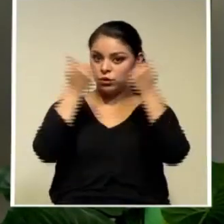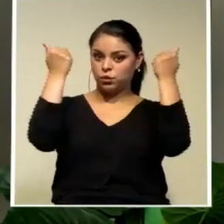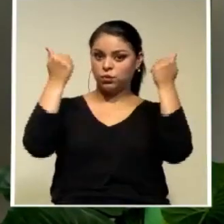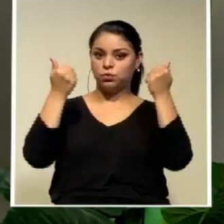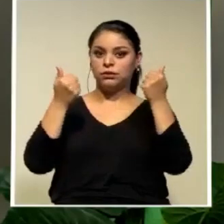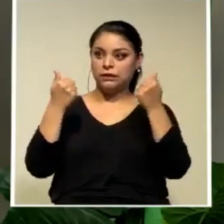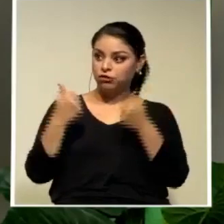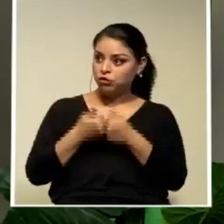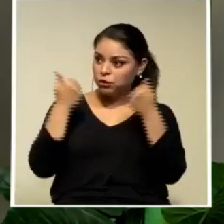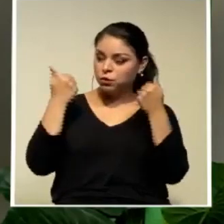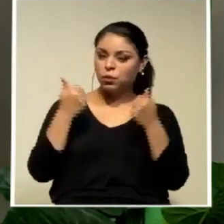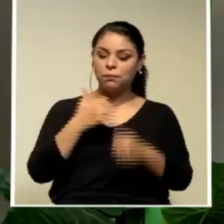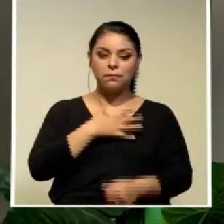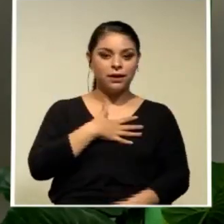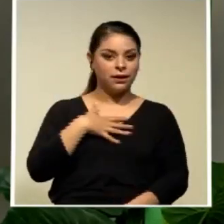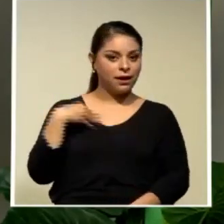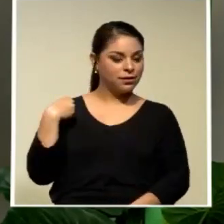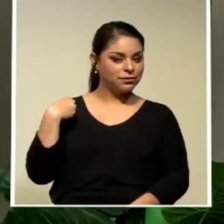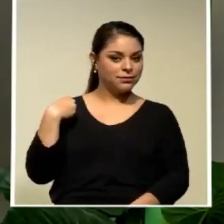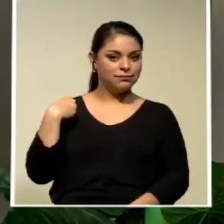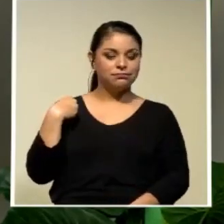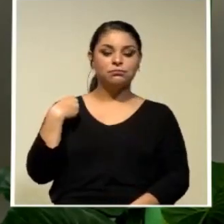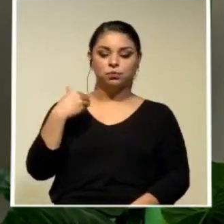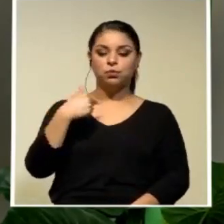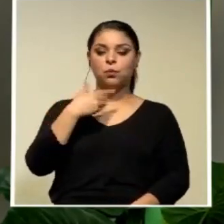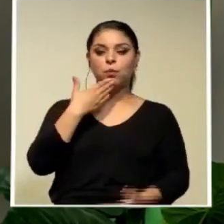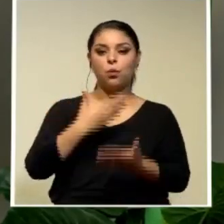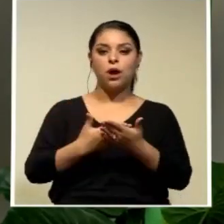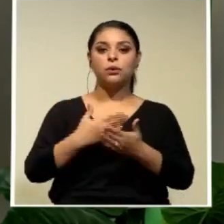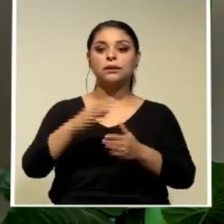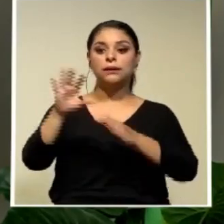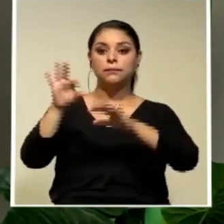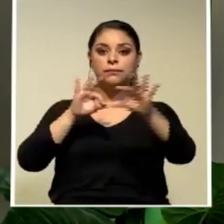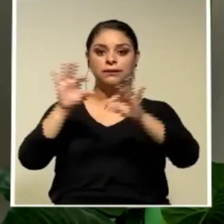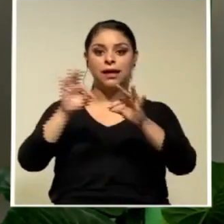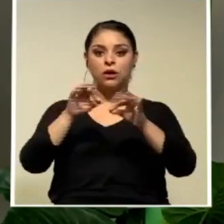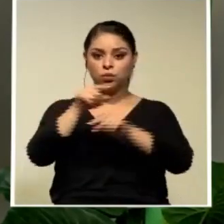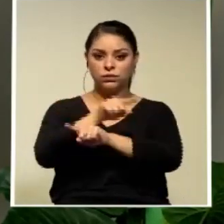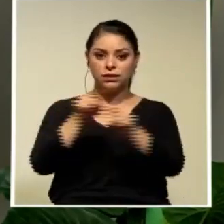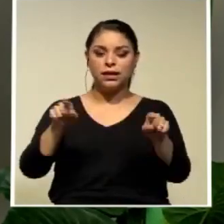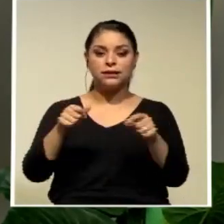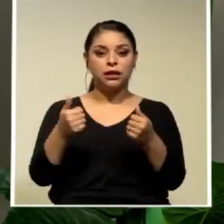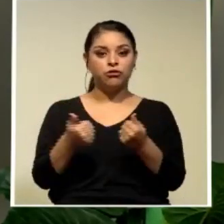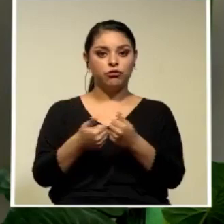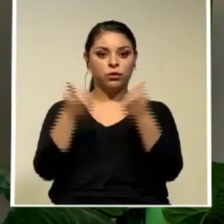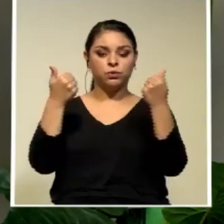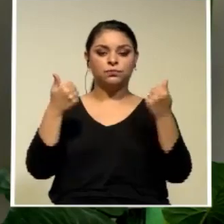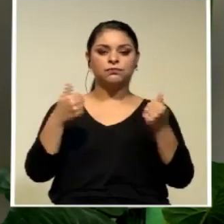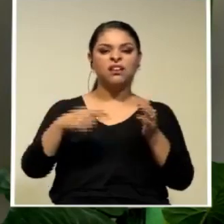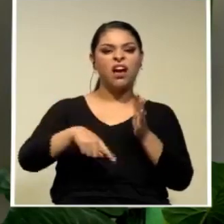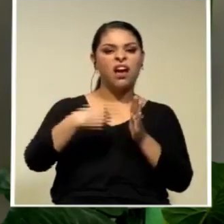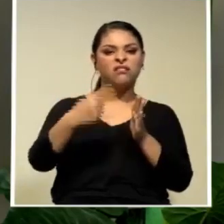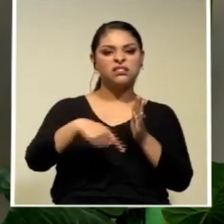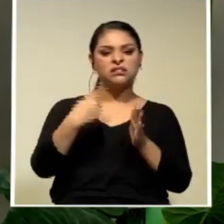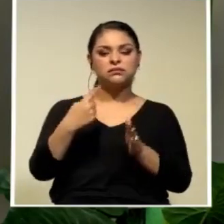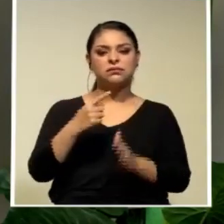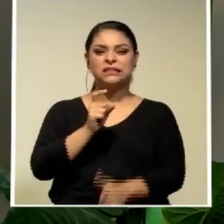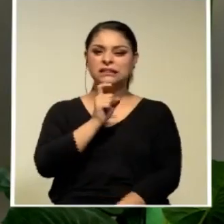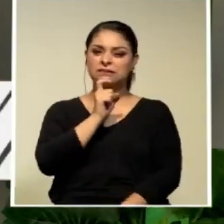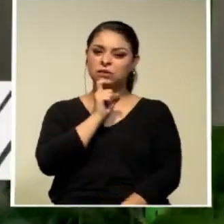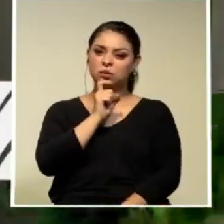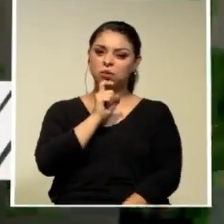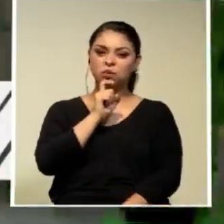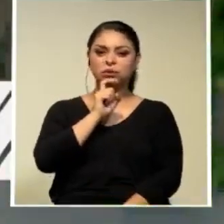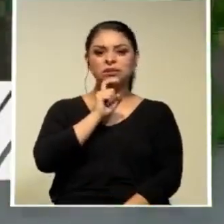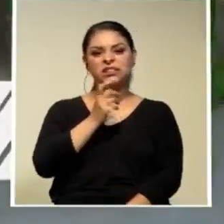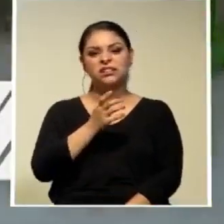Me encantan sí. los retos. ¿Te gustan los retos? Bueno, voy a invitar a los niños y las niñas en casa a un reto. A veces se nos dificulta hacer